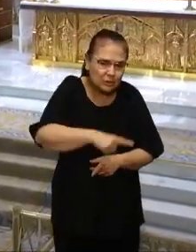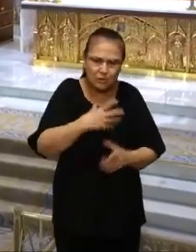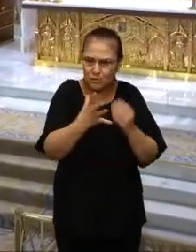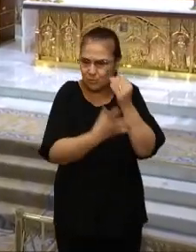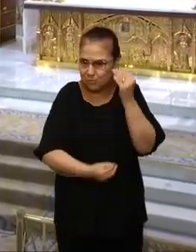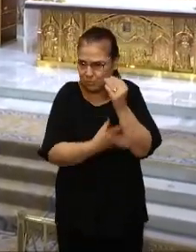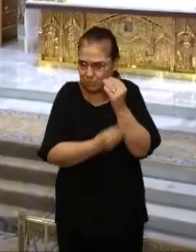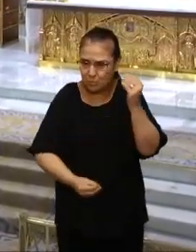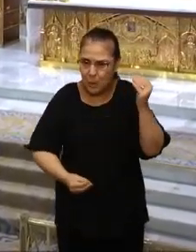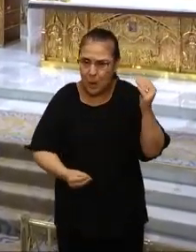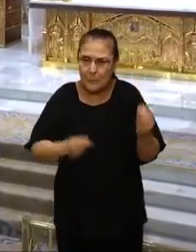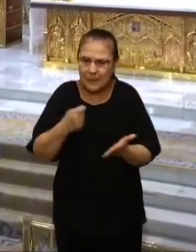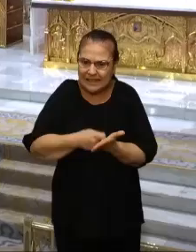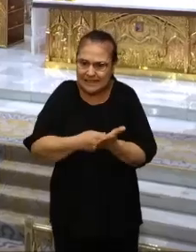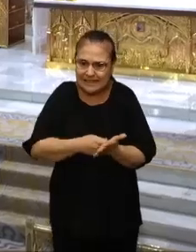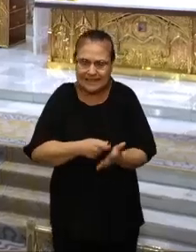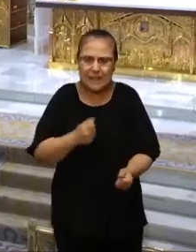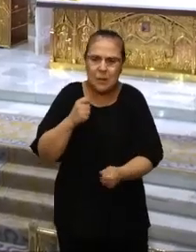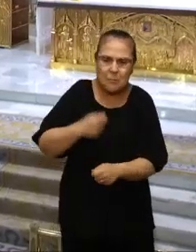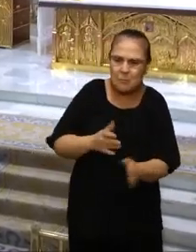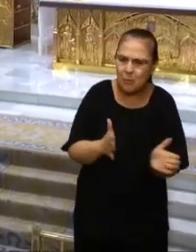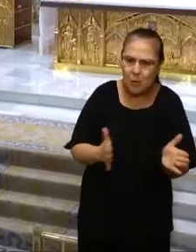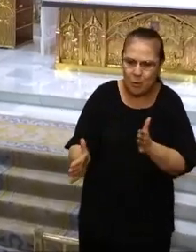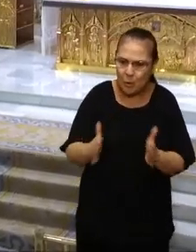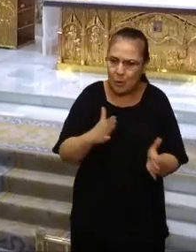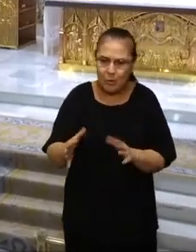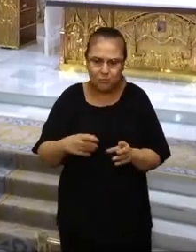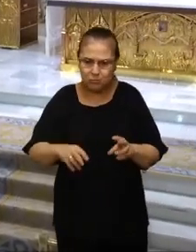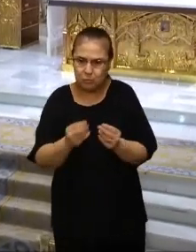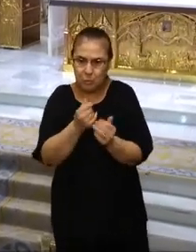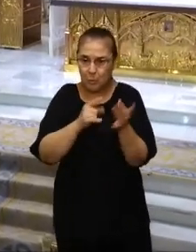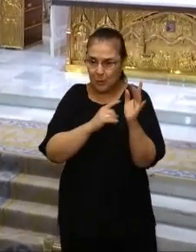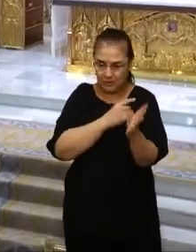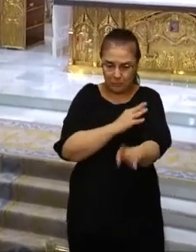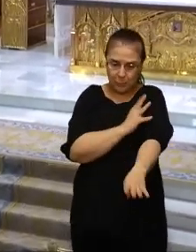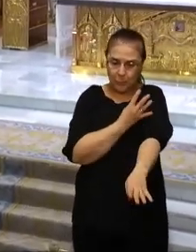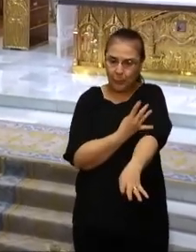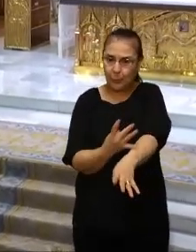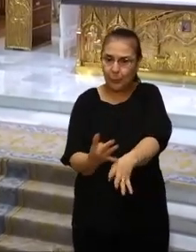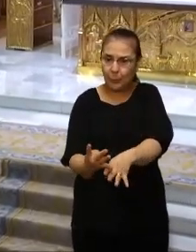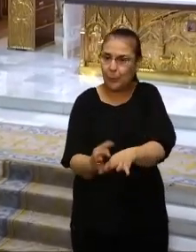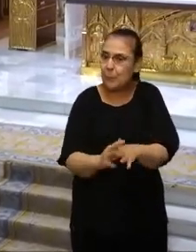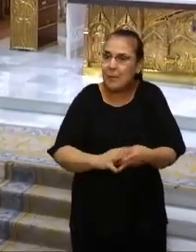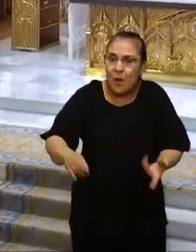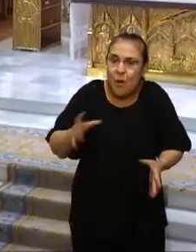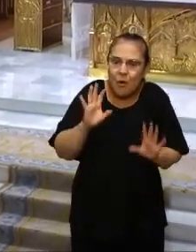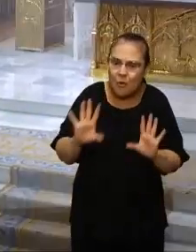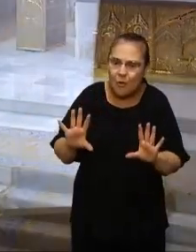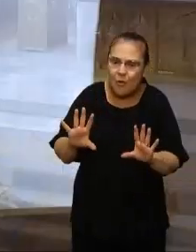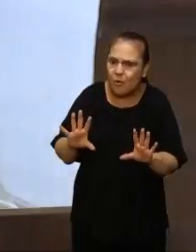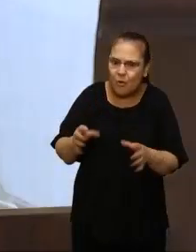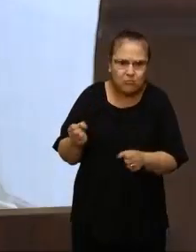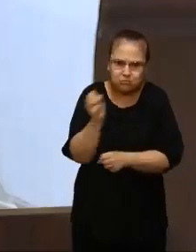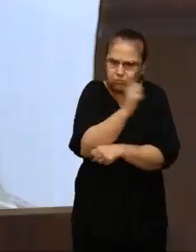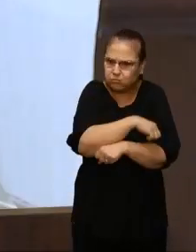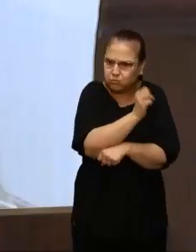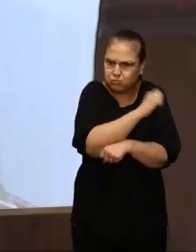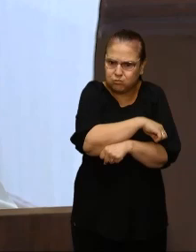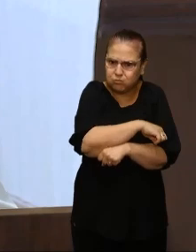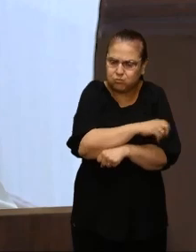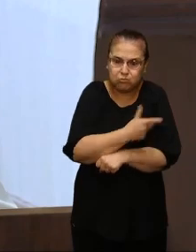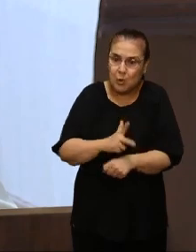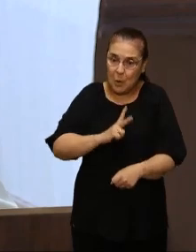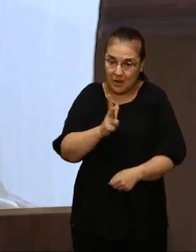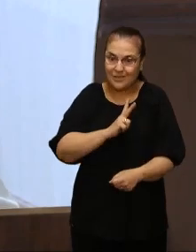de la hierbabuena, de la ruda y de toda clase de hortalizas, mientras pasáis por alto el derecho y el amor